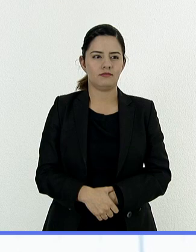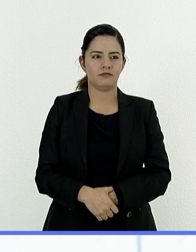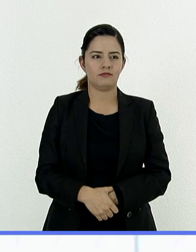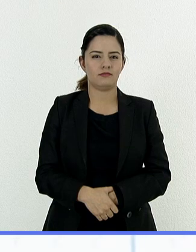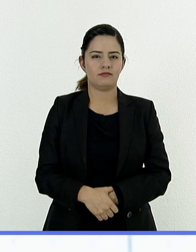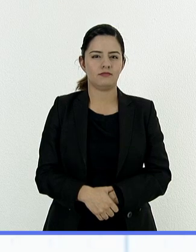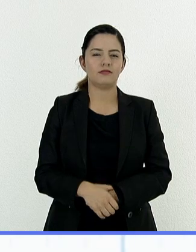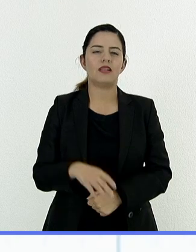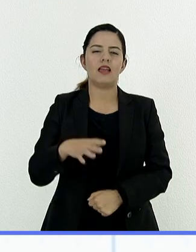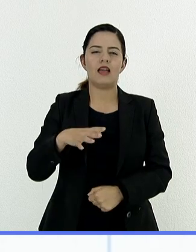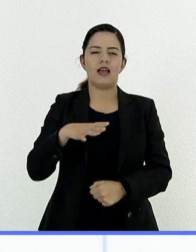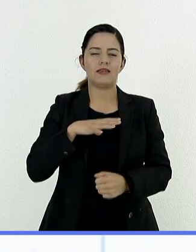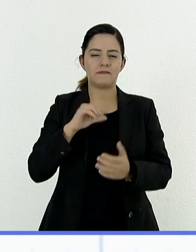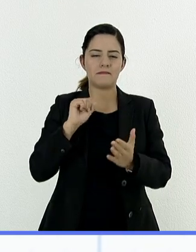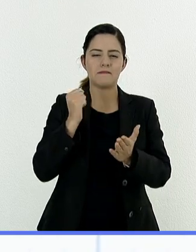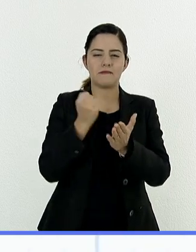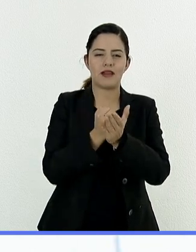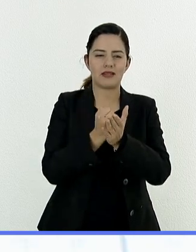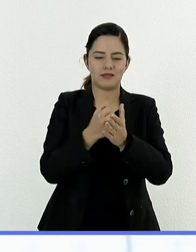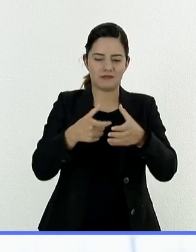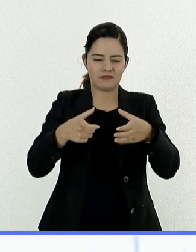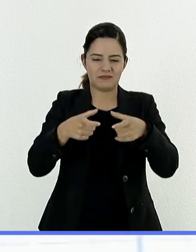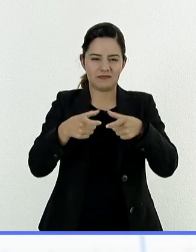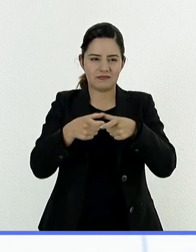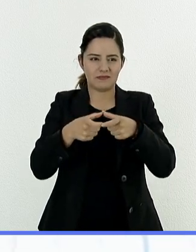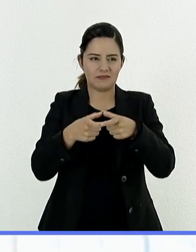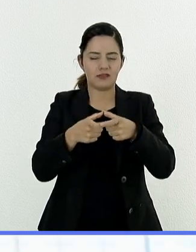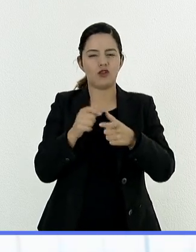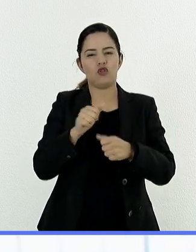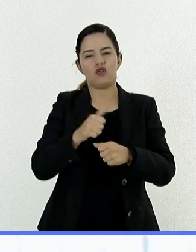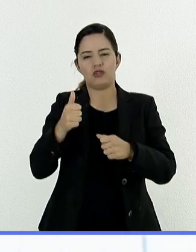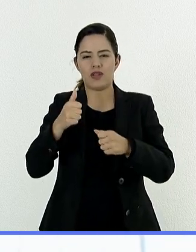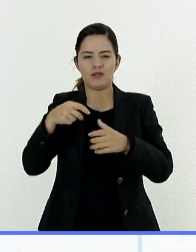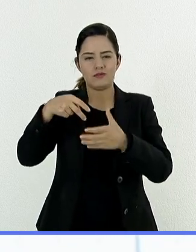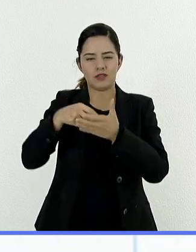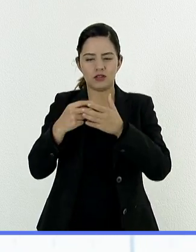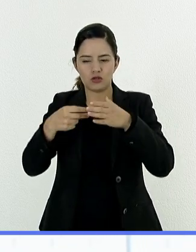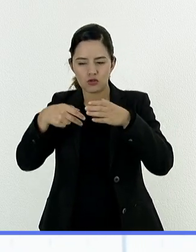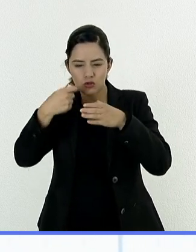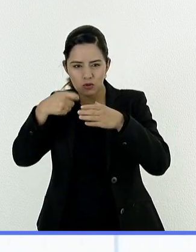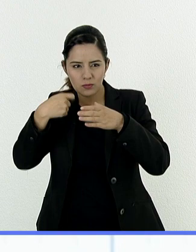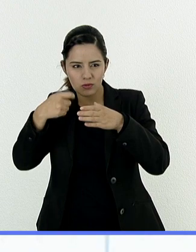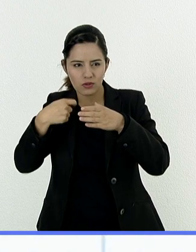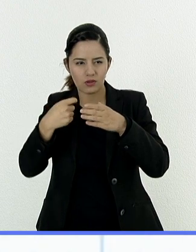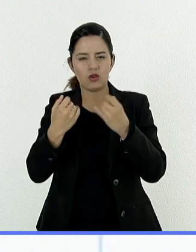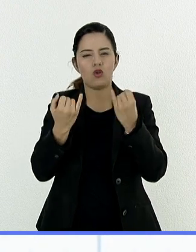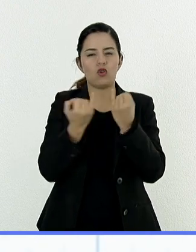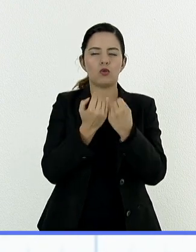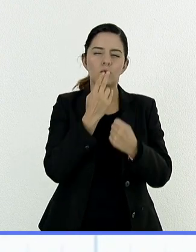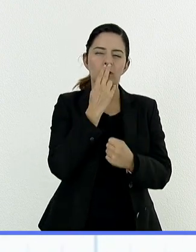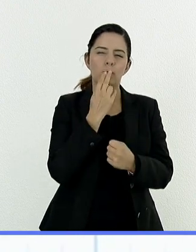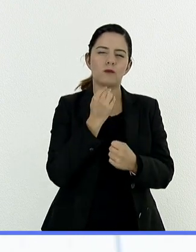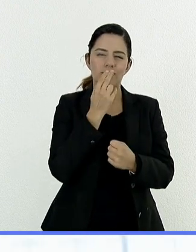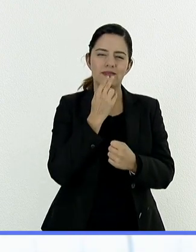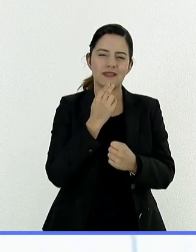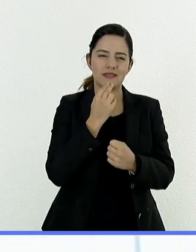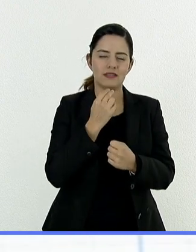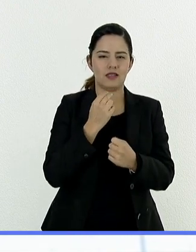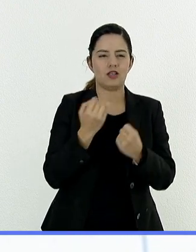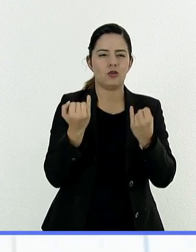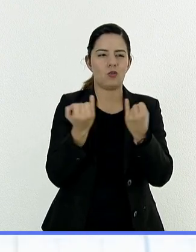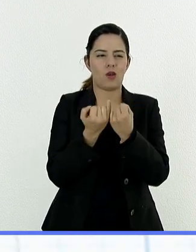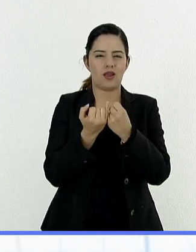algunas marcas de mazapanes de las populares sopas instantáneas y de los típicos dulces de colación de las posadas así como de los clásicos